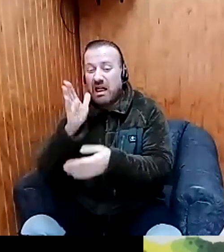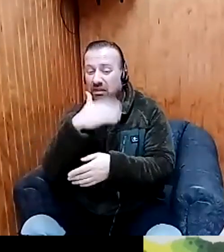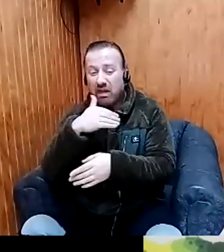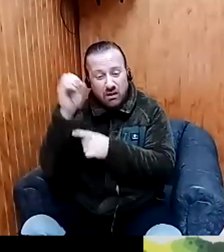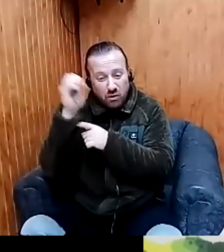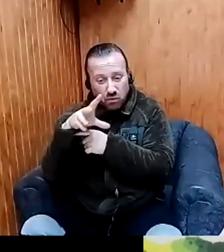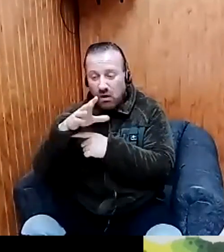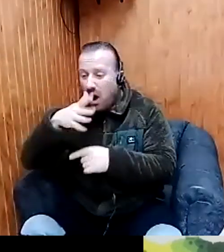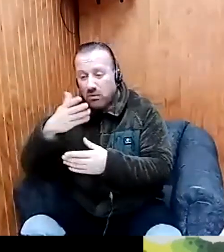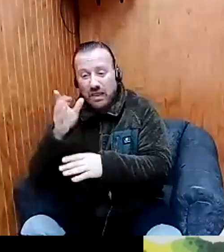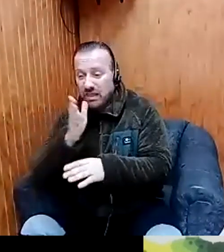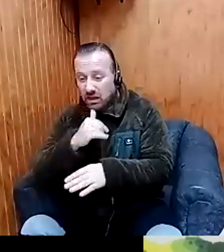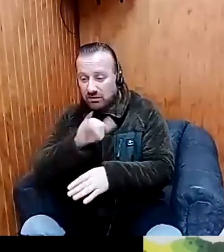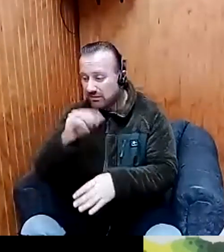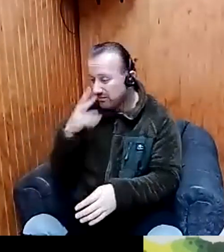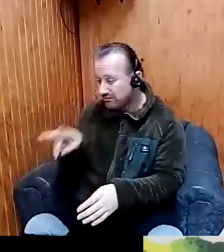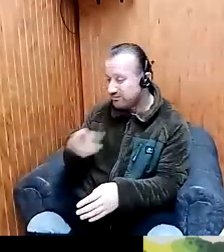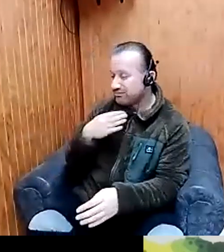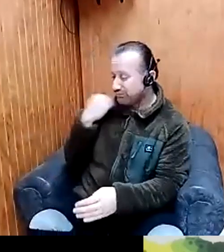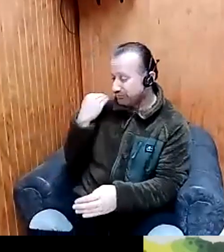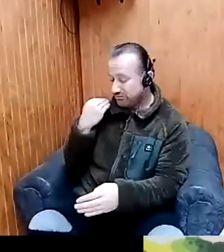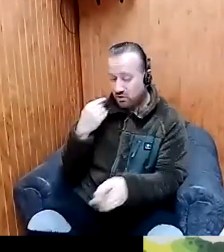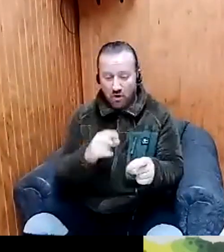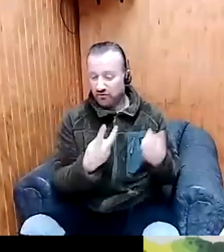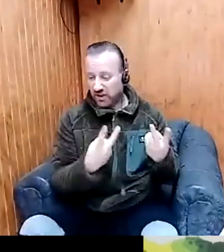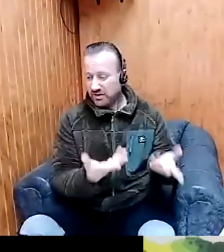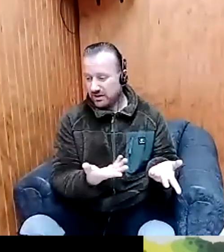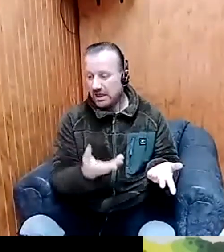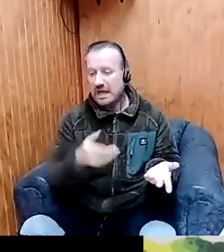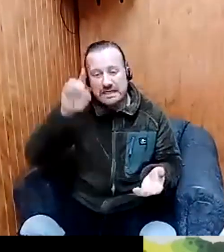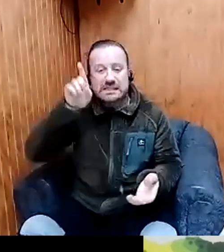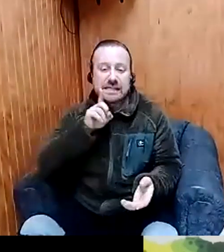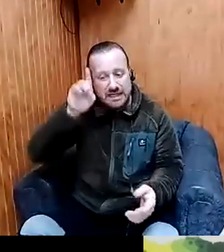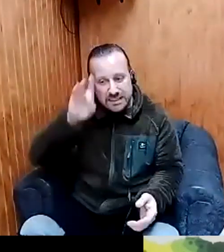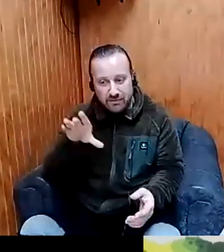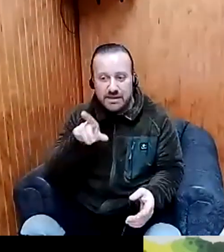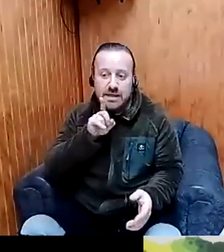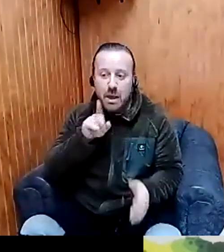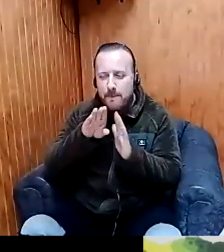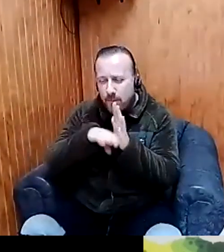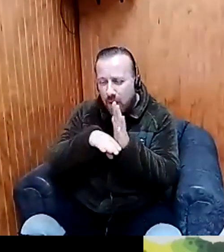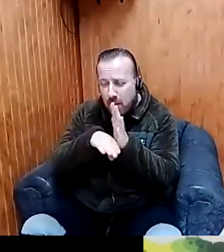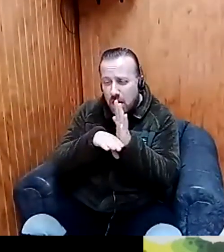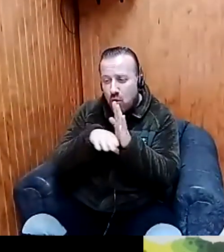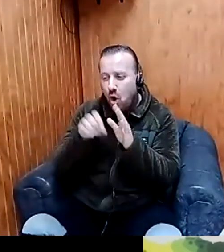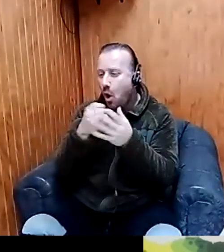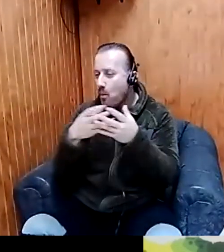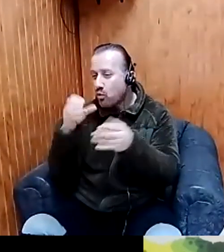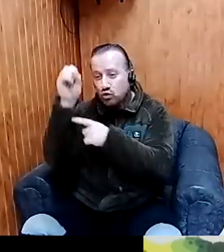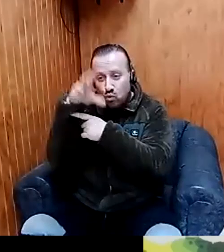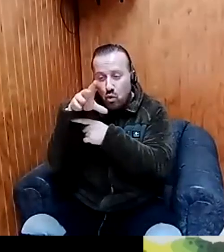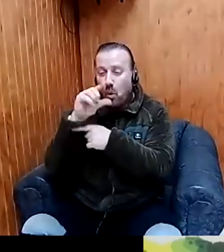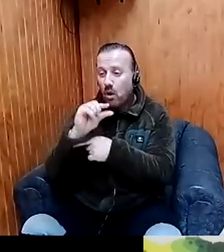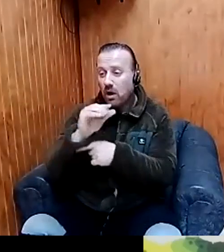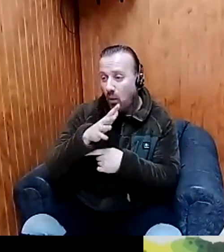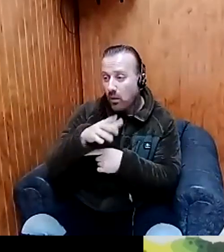no sabrás si se te ha muerto por la luz o se te ha muerto por el agua. Entonces tienes que saber que necesitas mínimo una planta con mucha luz y poca agua, otra con poca